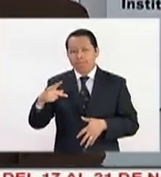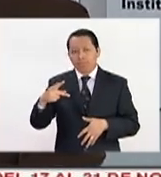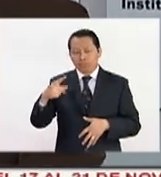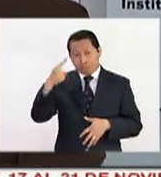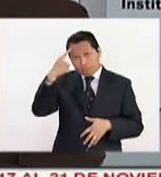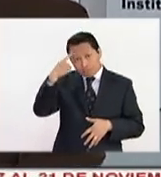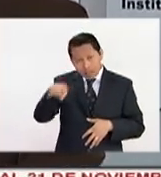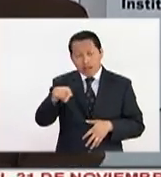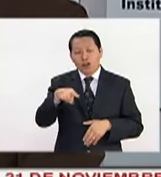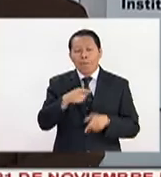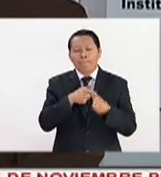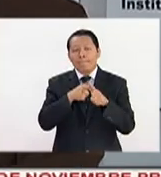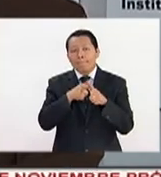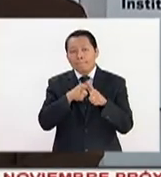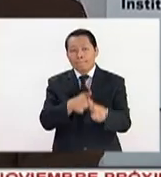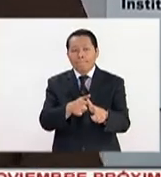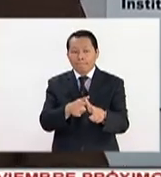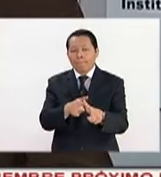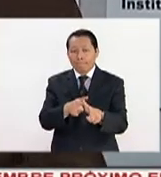con